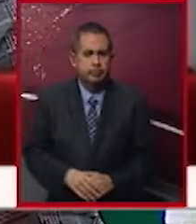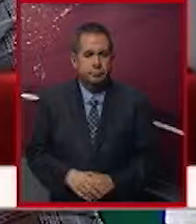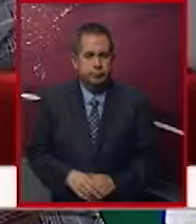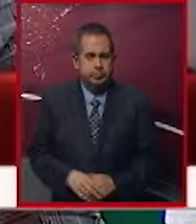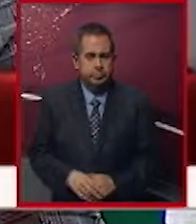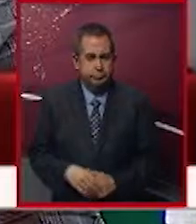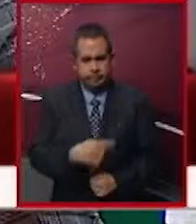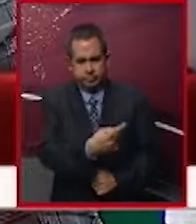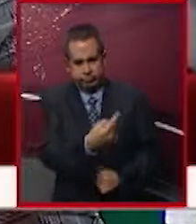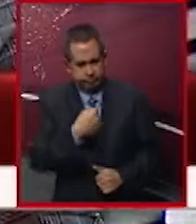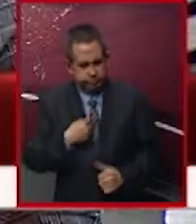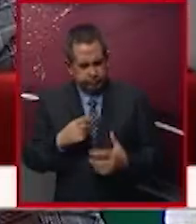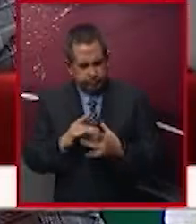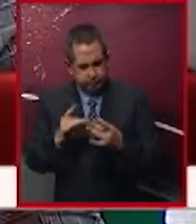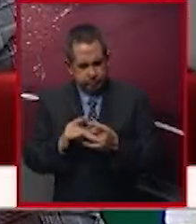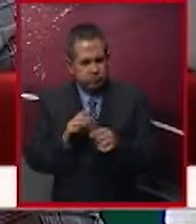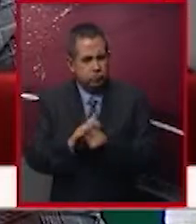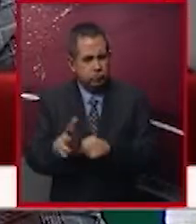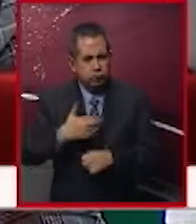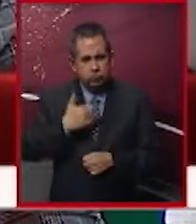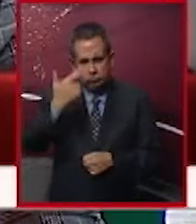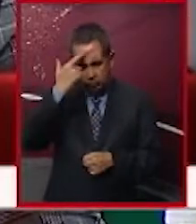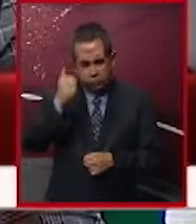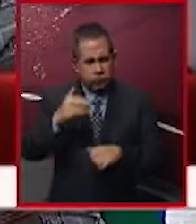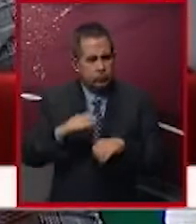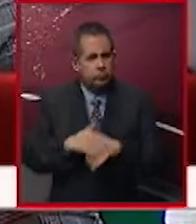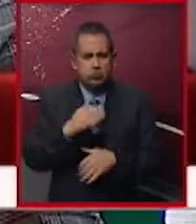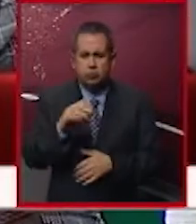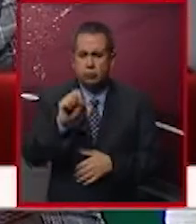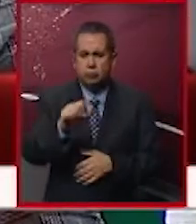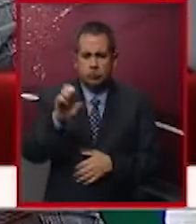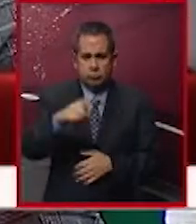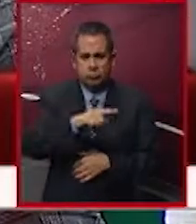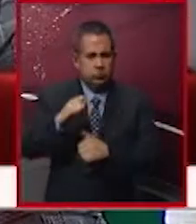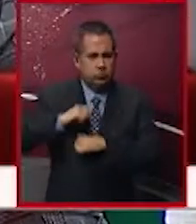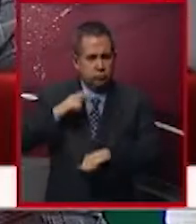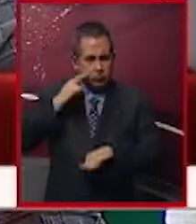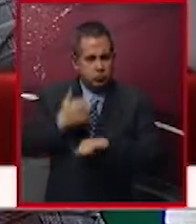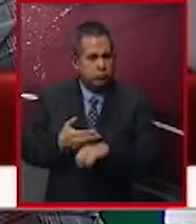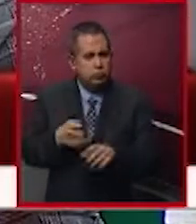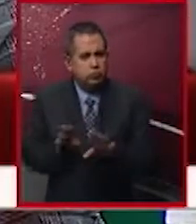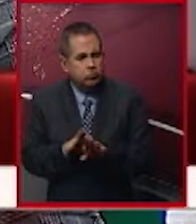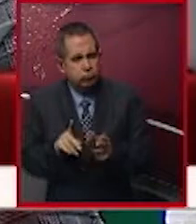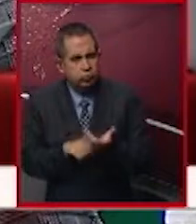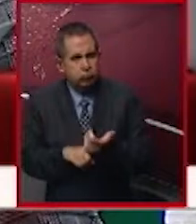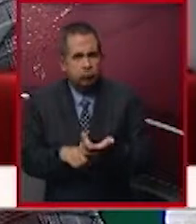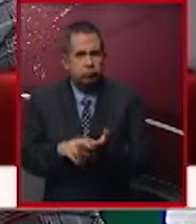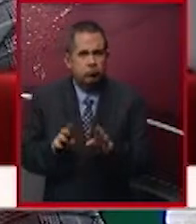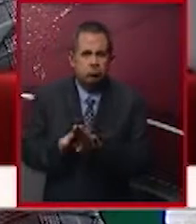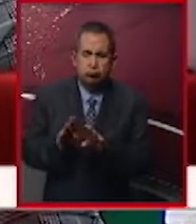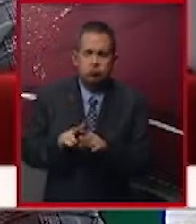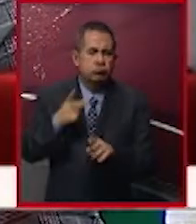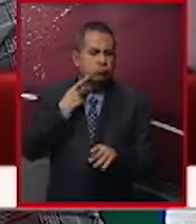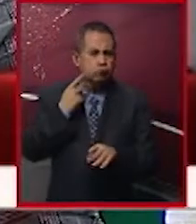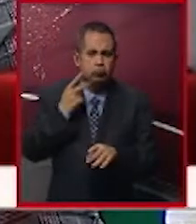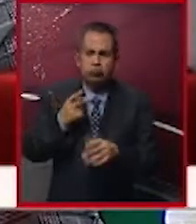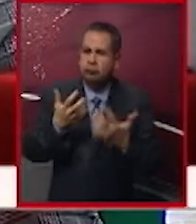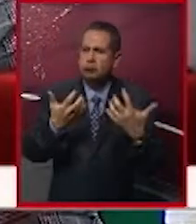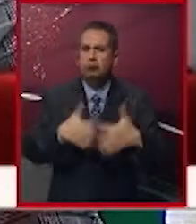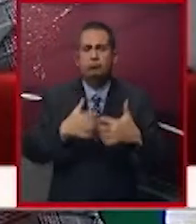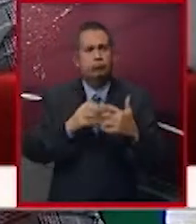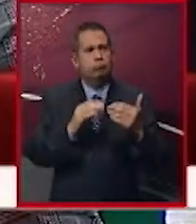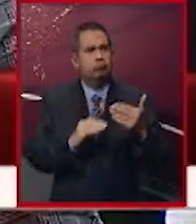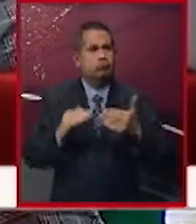¿Nos podría explicar las razones por qué la Secretaría de Economía, que usted encabeza, ha supeditado la política industrial a la